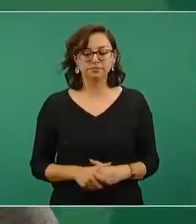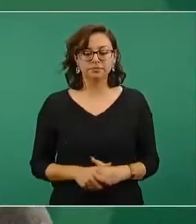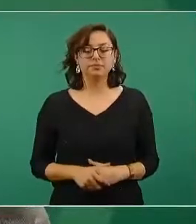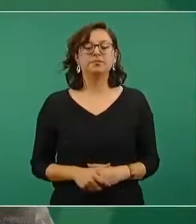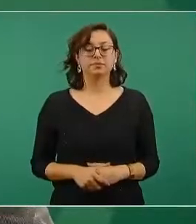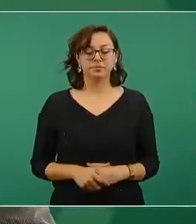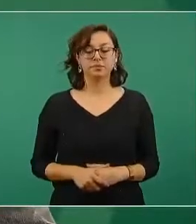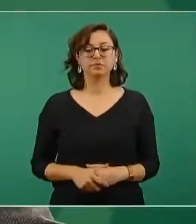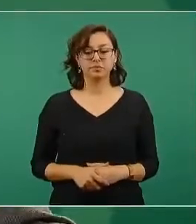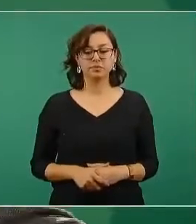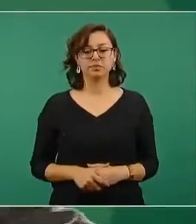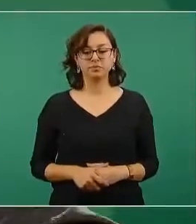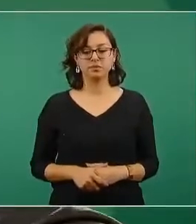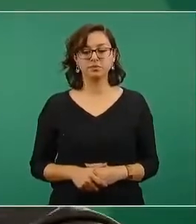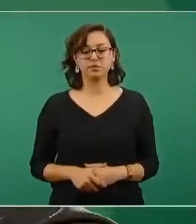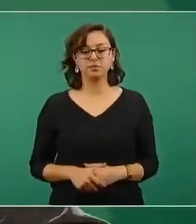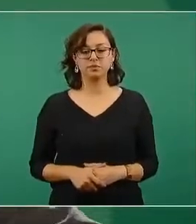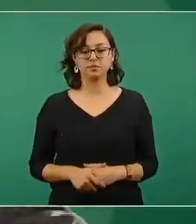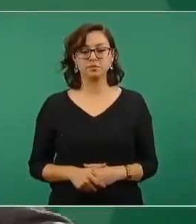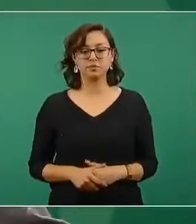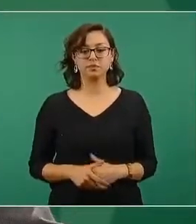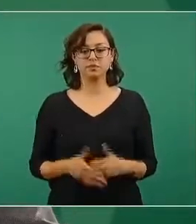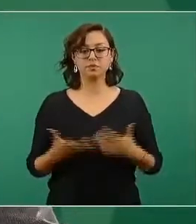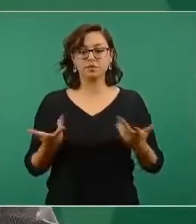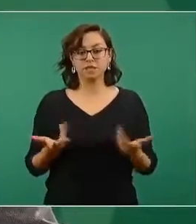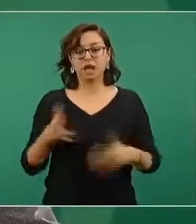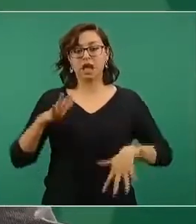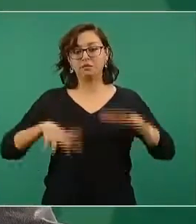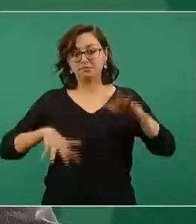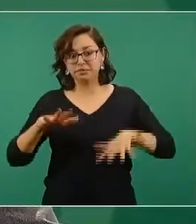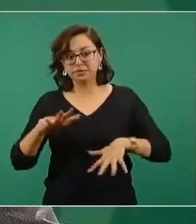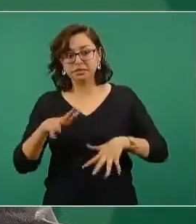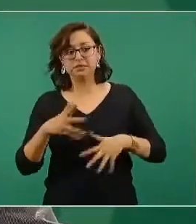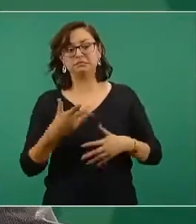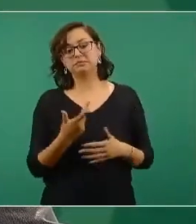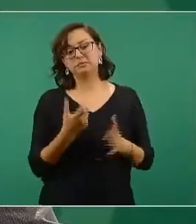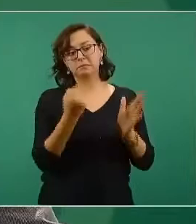veces hablamos de estas eficacias, efectividades